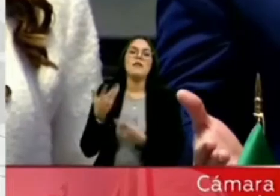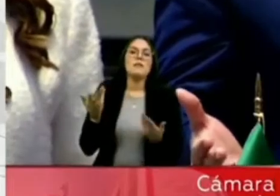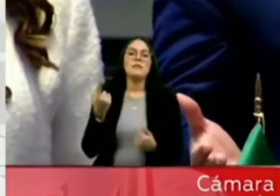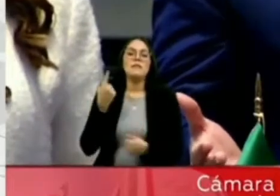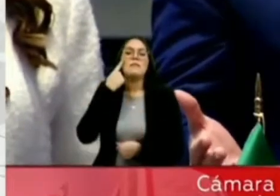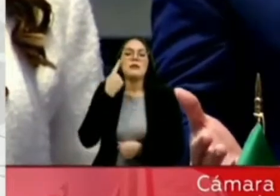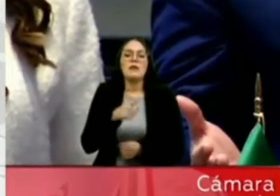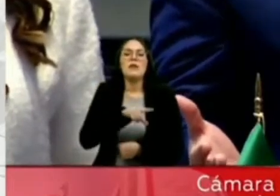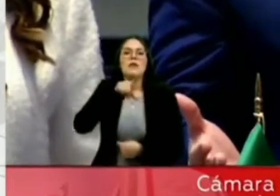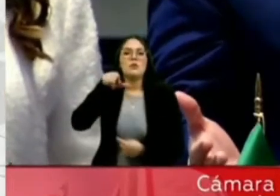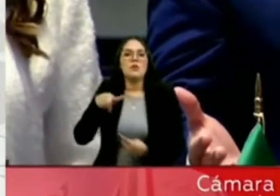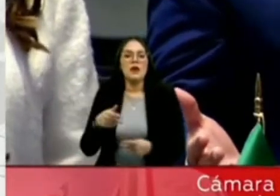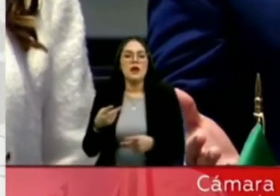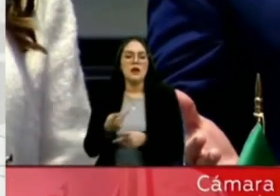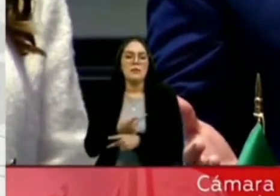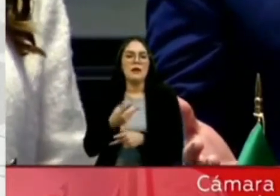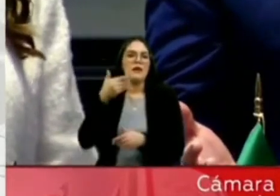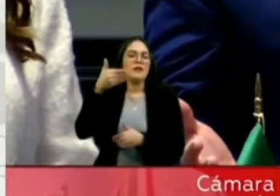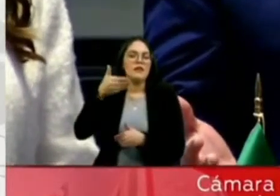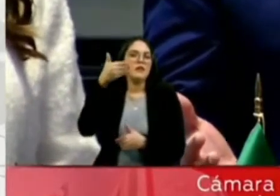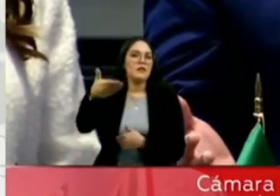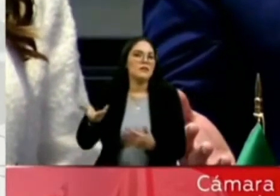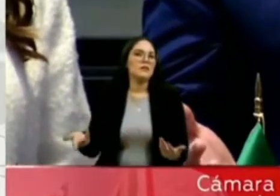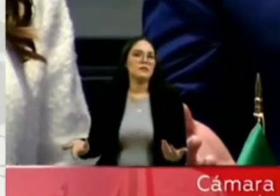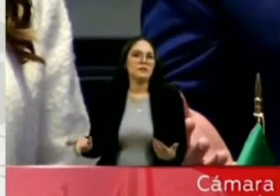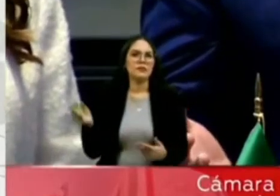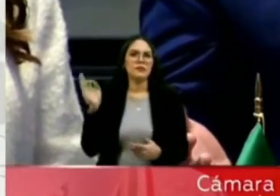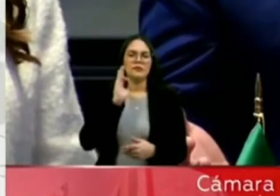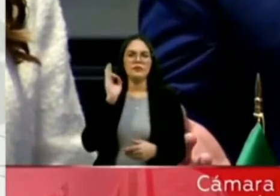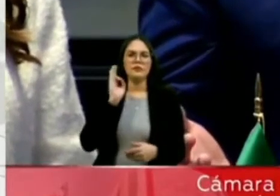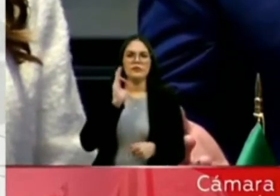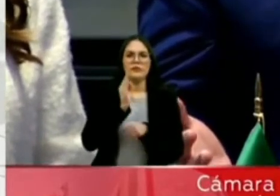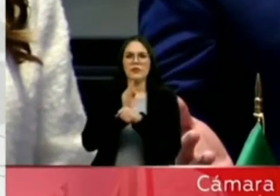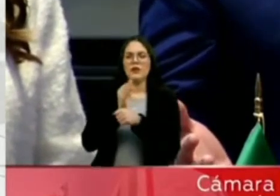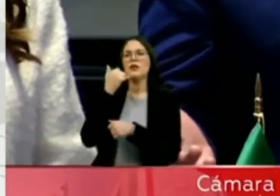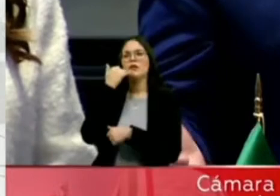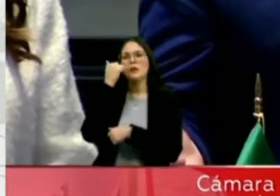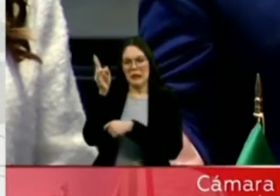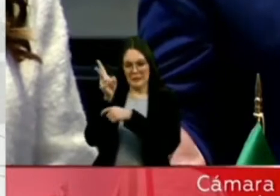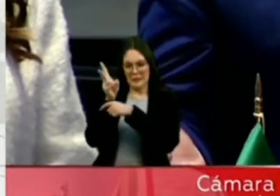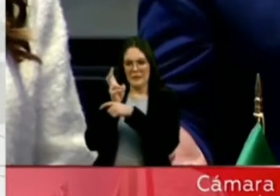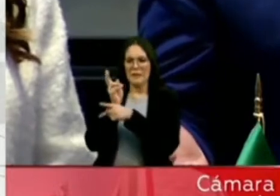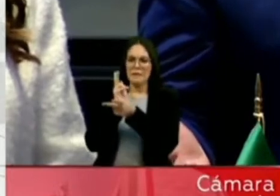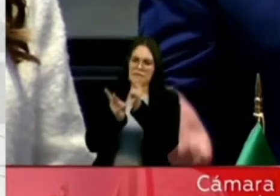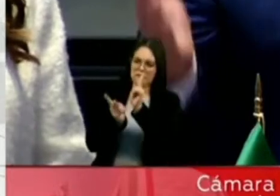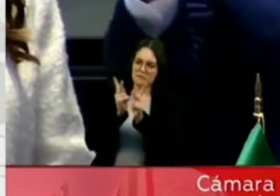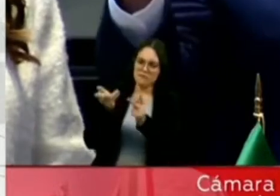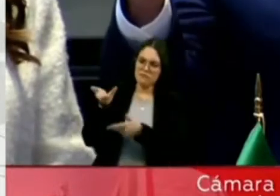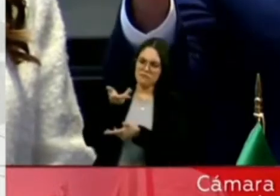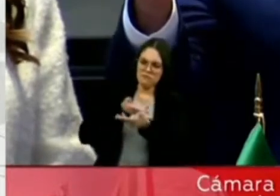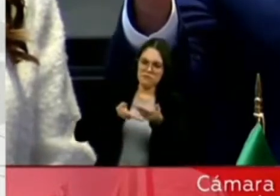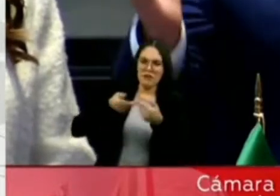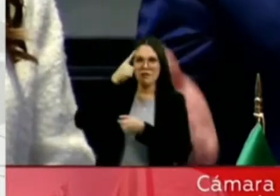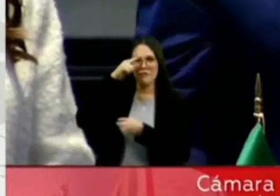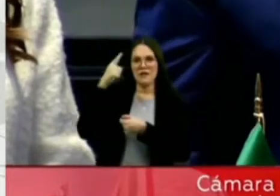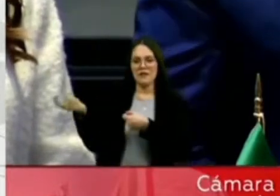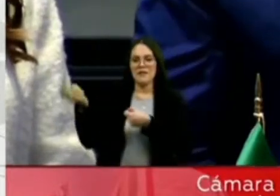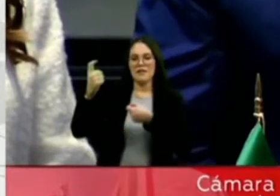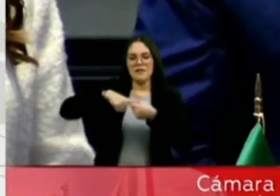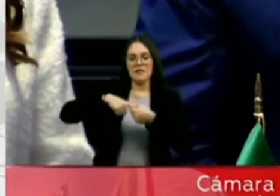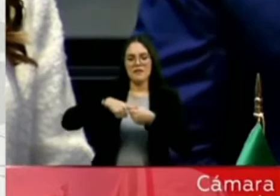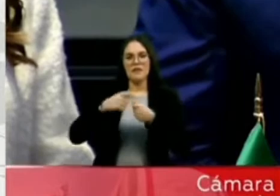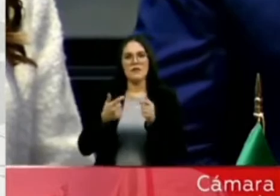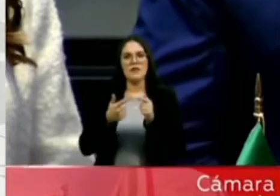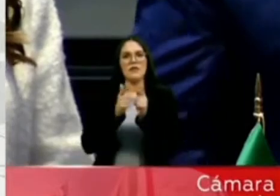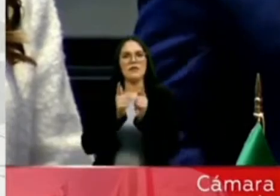después del senador Barreda, porque a lo mejor lo invitaron a platicar para formar parte de la mayoría y poder conseguir